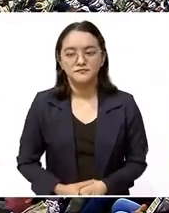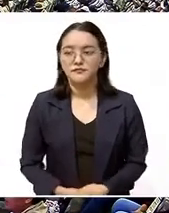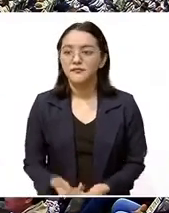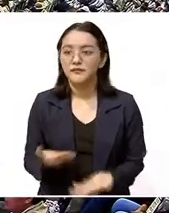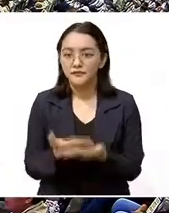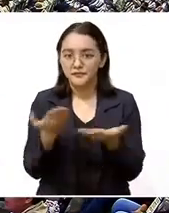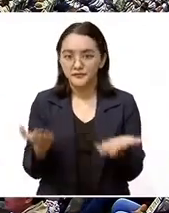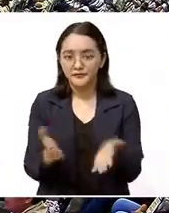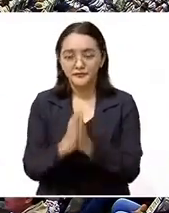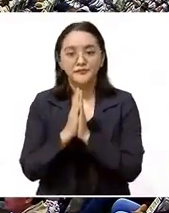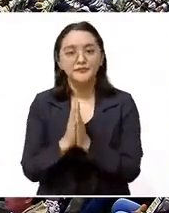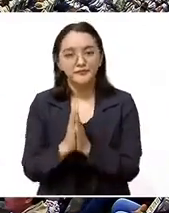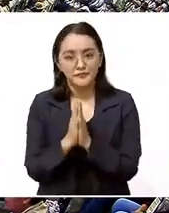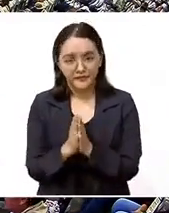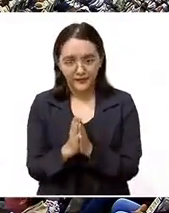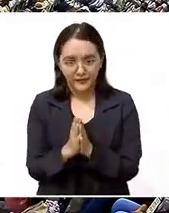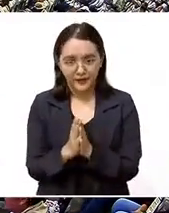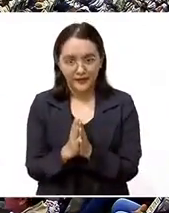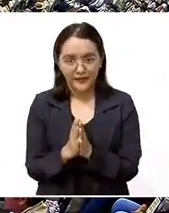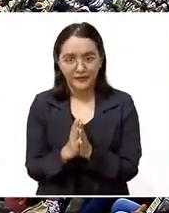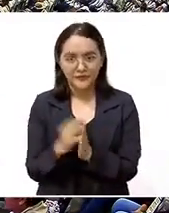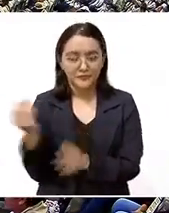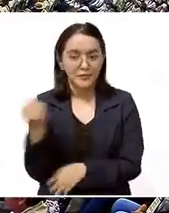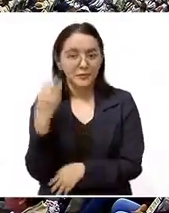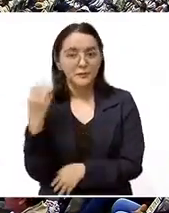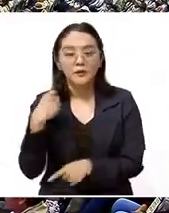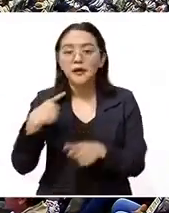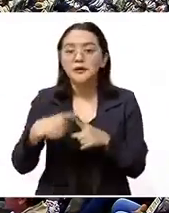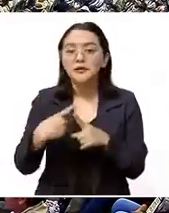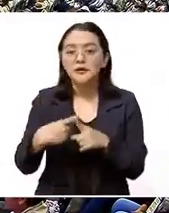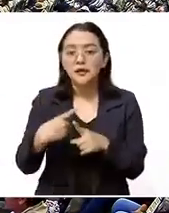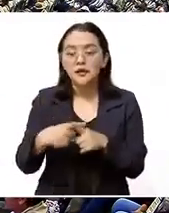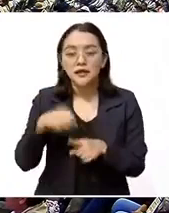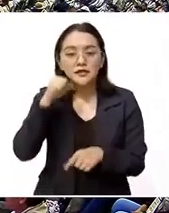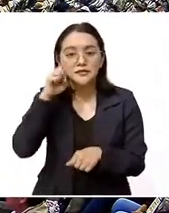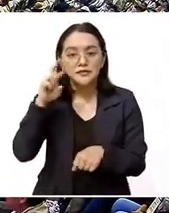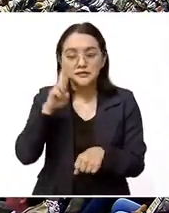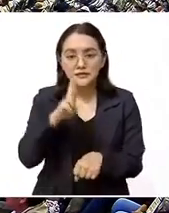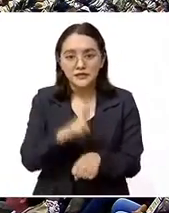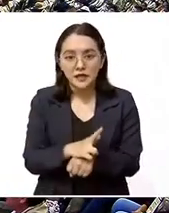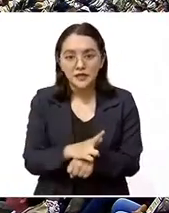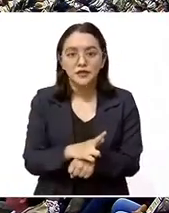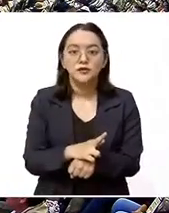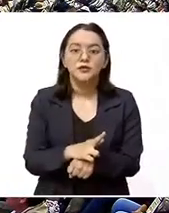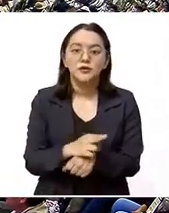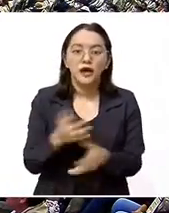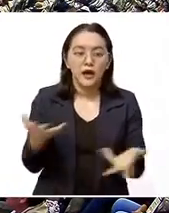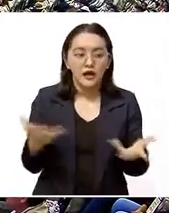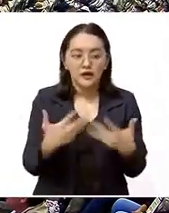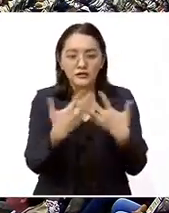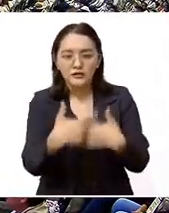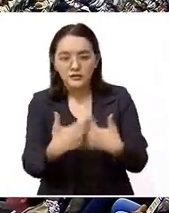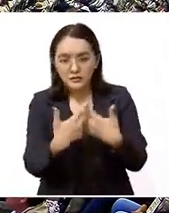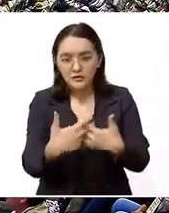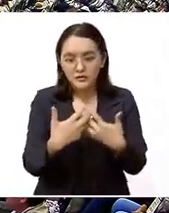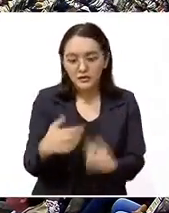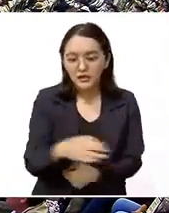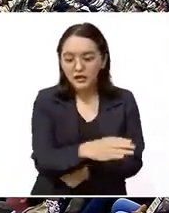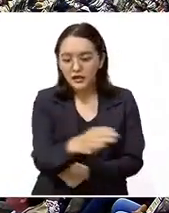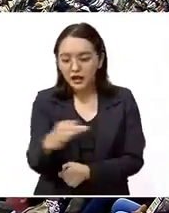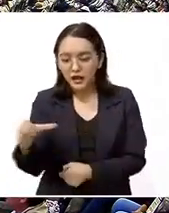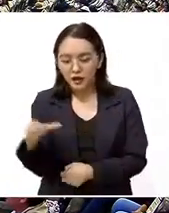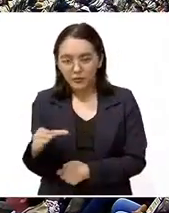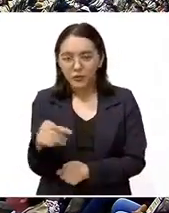Solicitamos la palabra al subsecretario de Inclusión Productiva y Desarrollo Rural de la Secretaría de Bienestar, licenciado Hugo